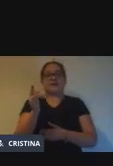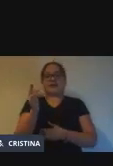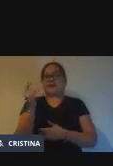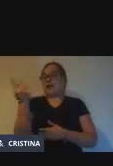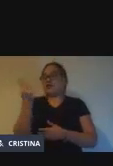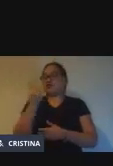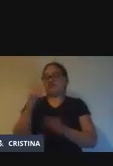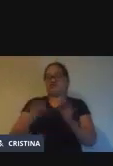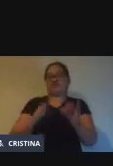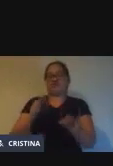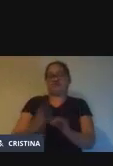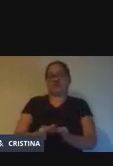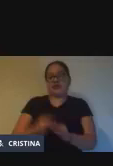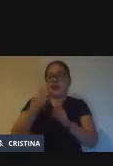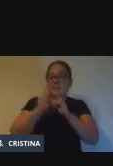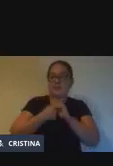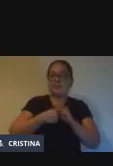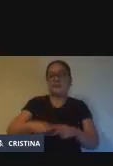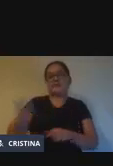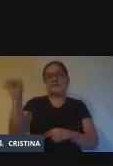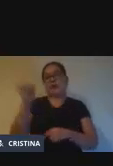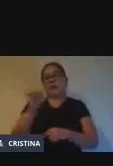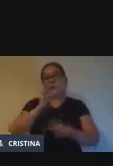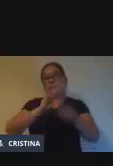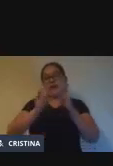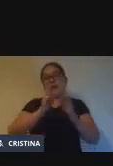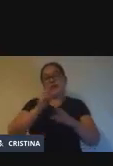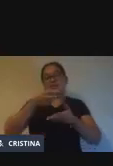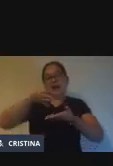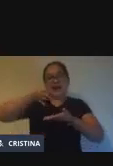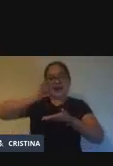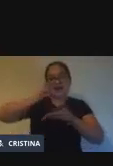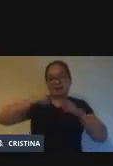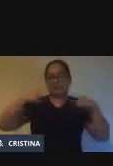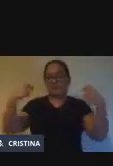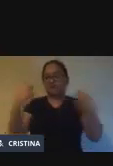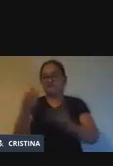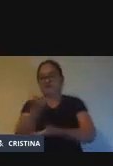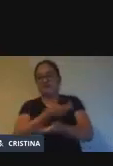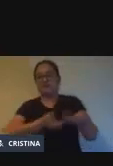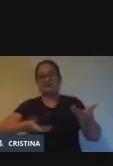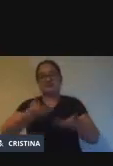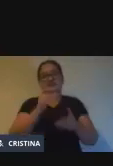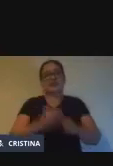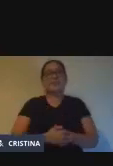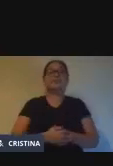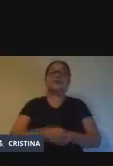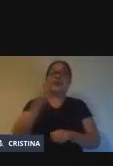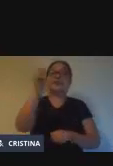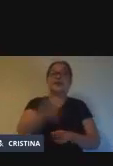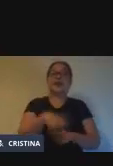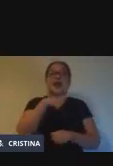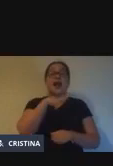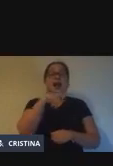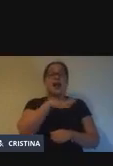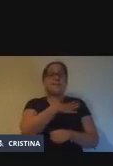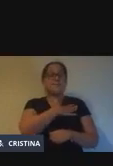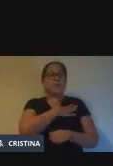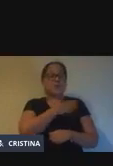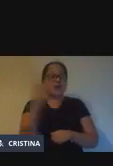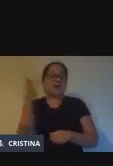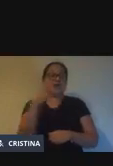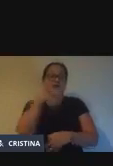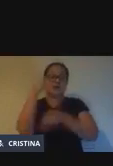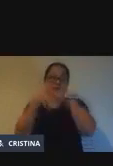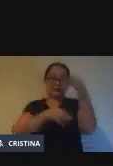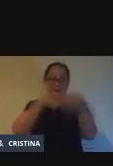listas para dar inicio a esta charla de café. Y bueno, pues tengo muchas noticias el día de hoy. Primero